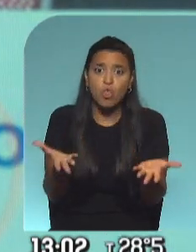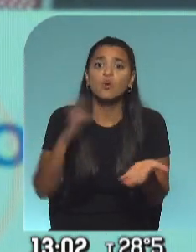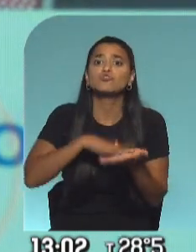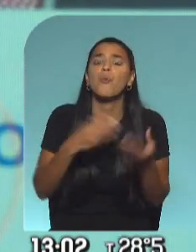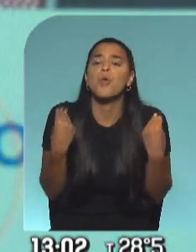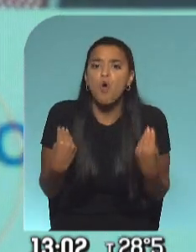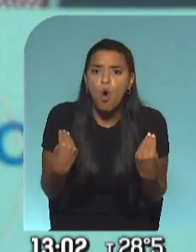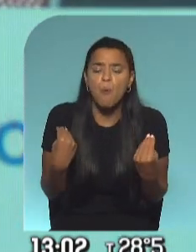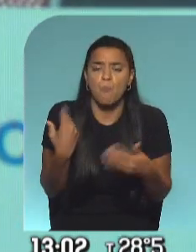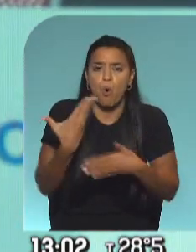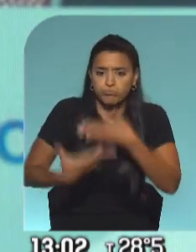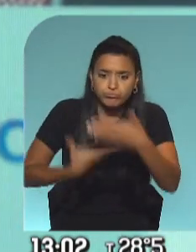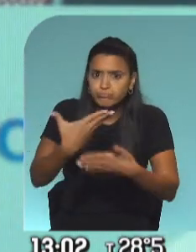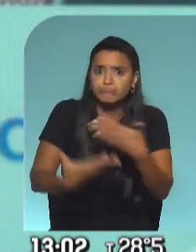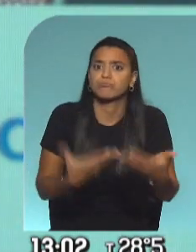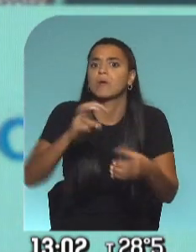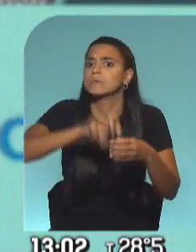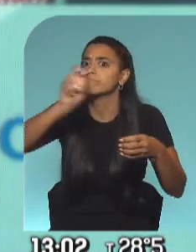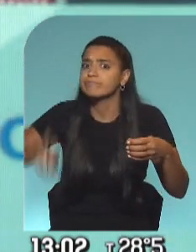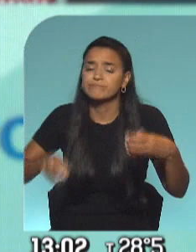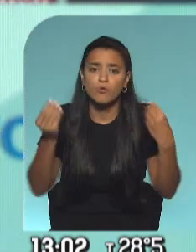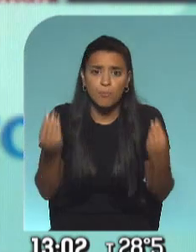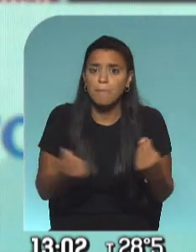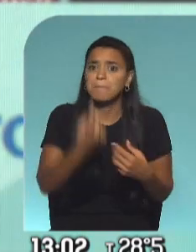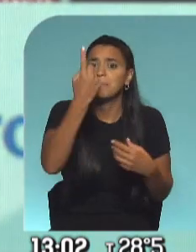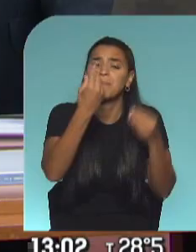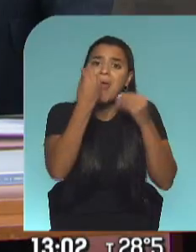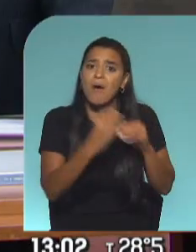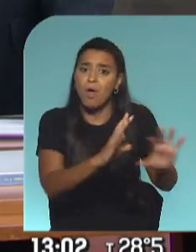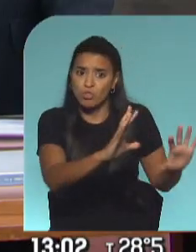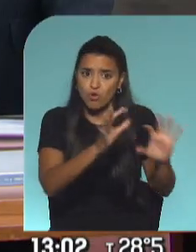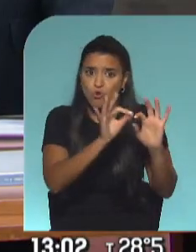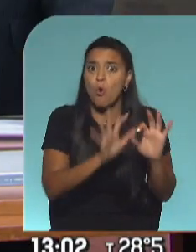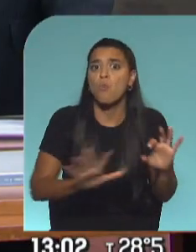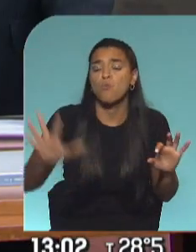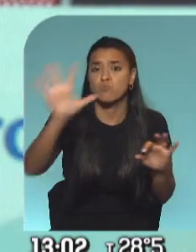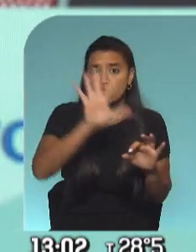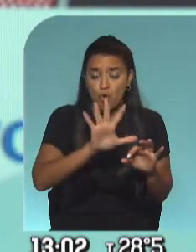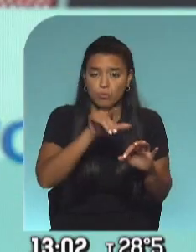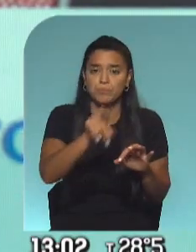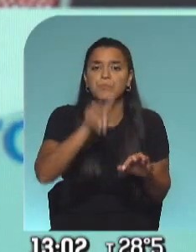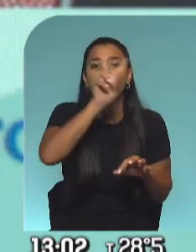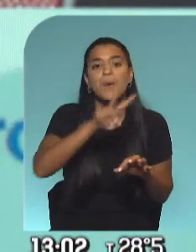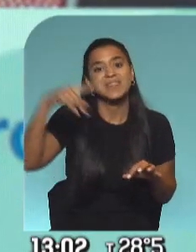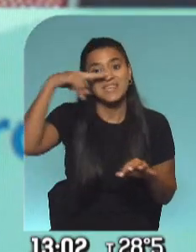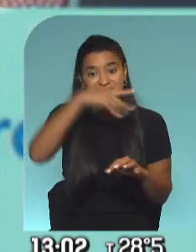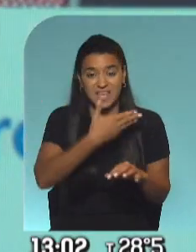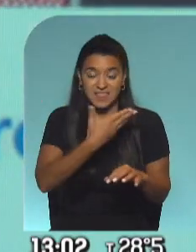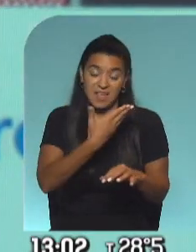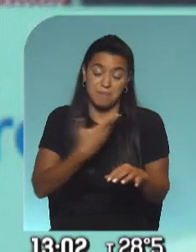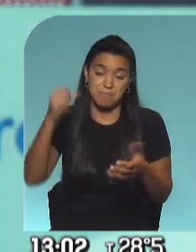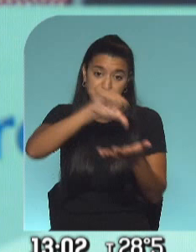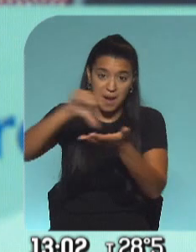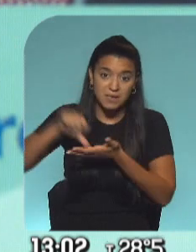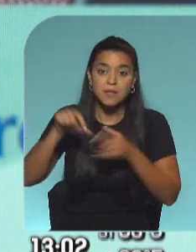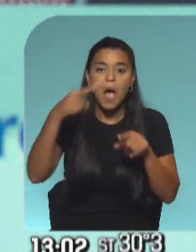cómo iba a ser esta ruptura. Recordemos, primer abandono de la Unión Europea. Así es. Quedan 27 estados con condiciones que vamos a